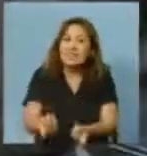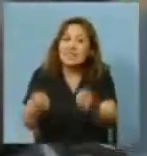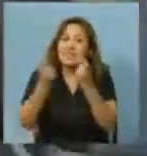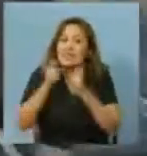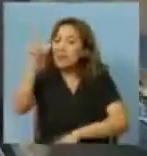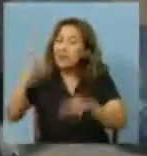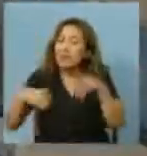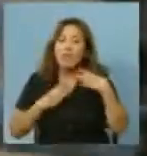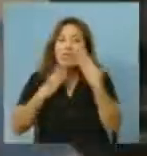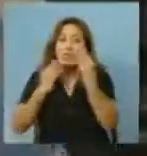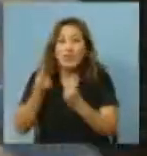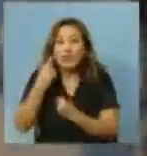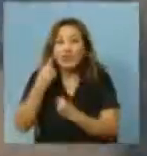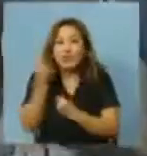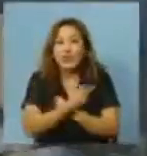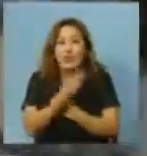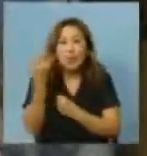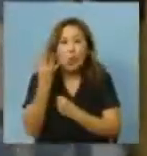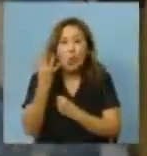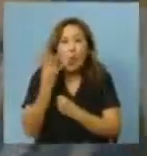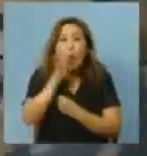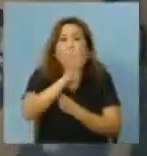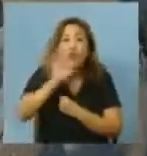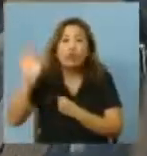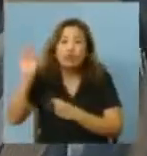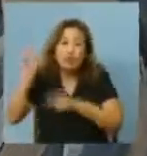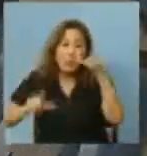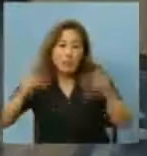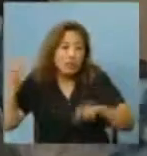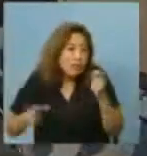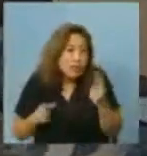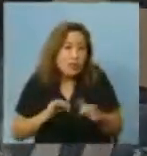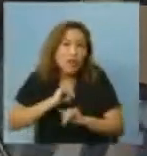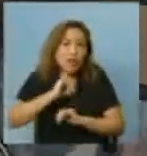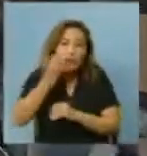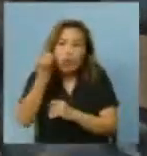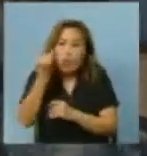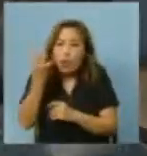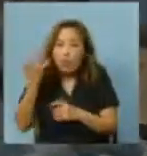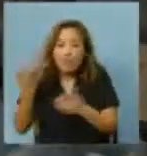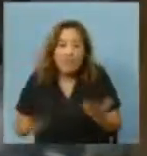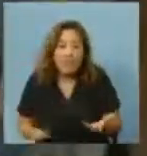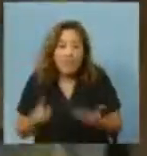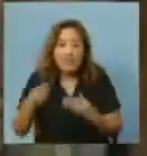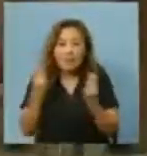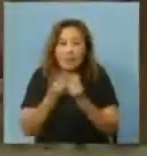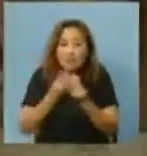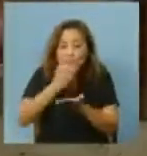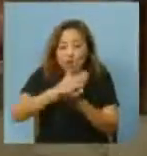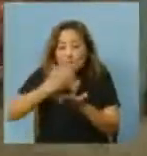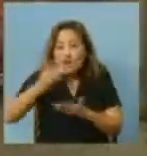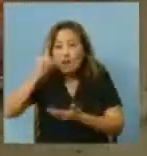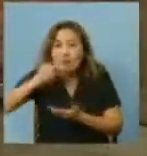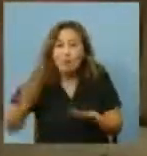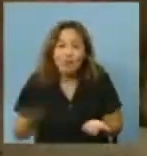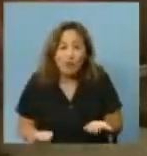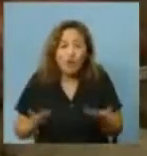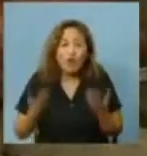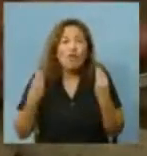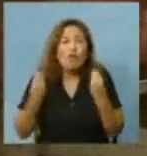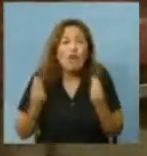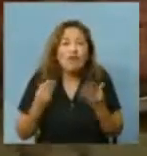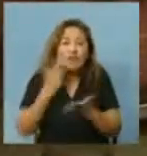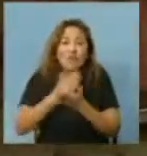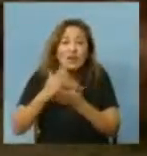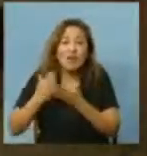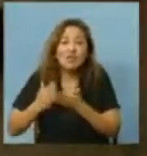voluntarios, porque vemos que hay 400 personas, hablaban aproximadamente, y muchas veces son pocos los voluntarios que